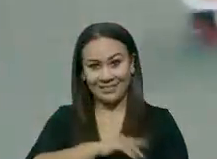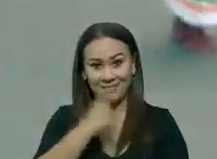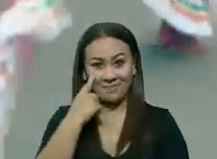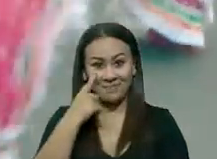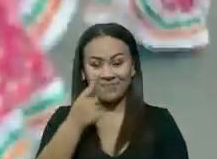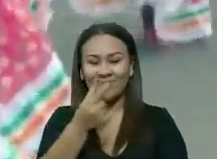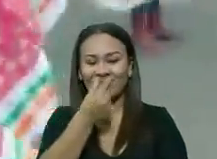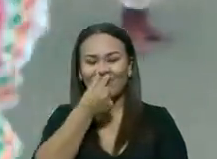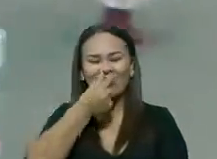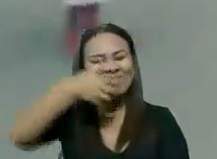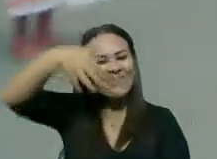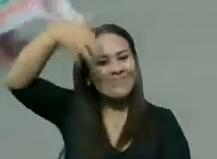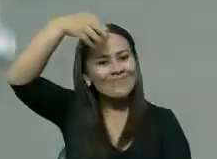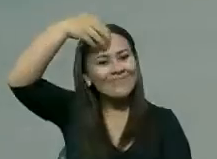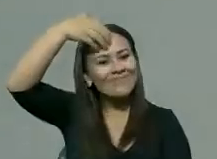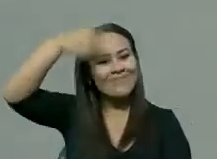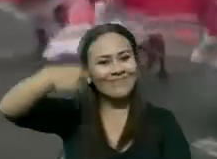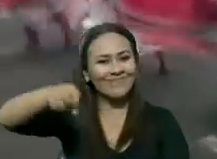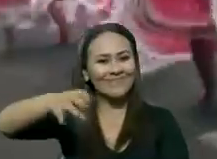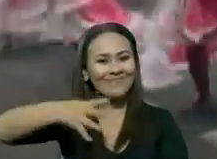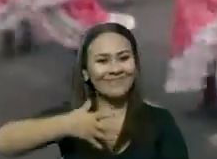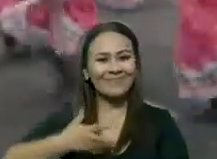Domingo de los Áchilas, informó Gisela Moreira.